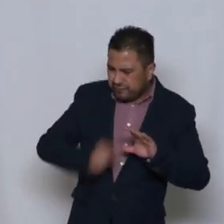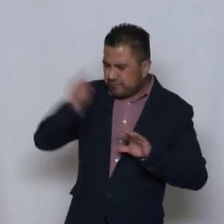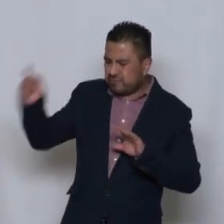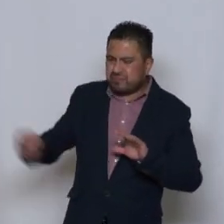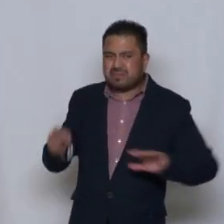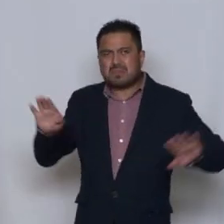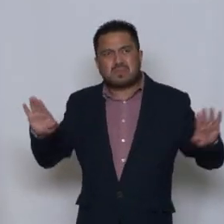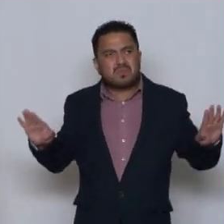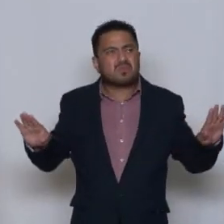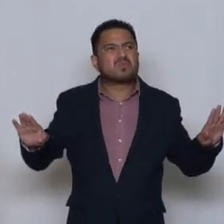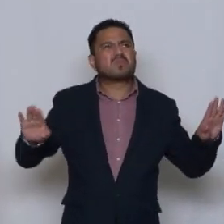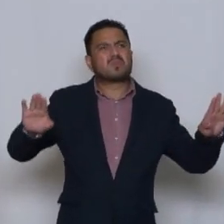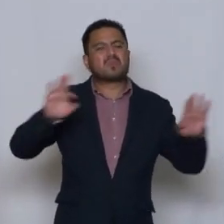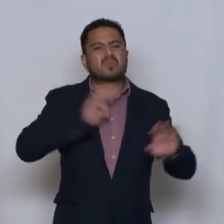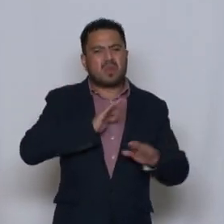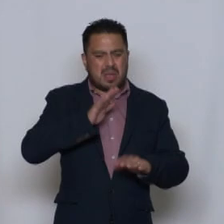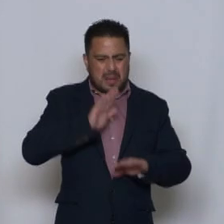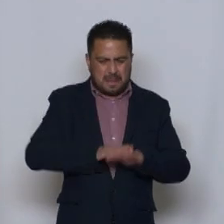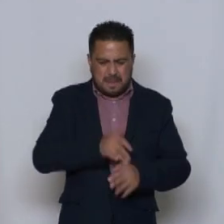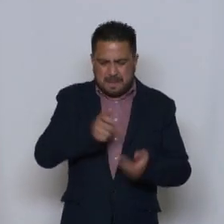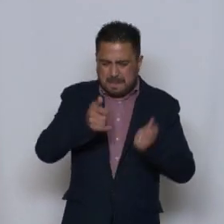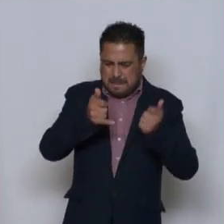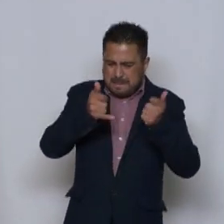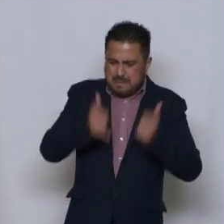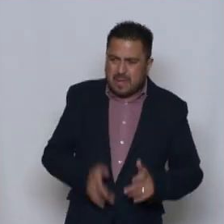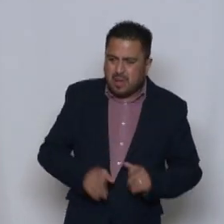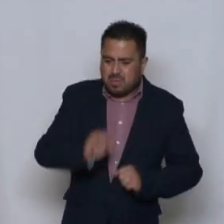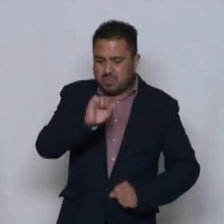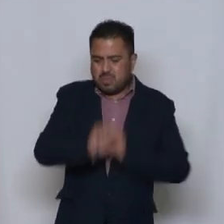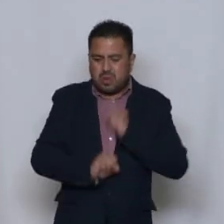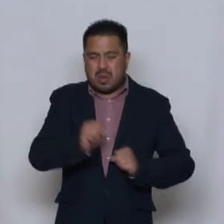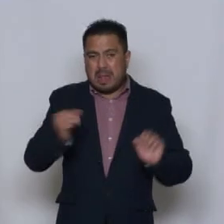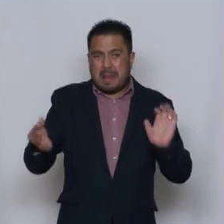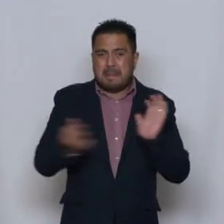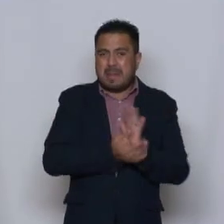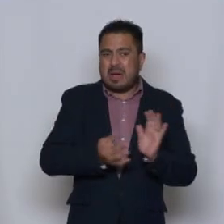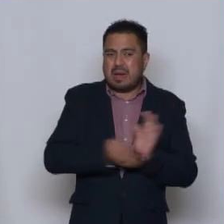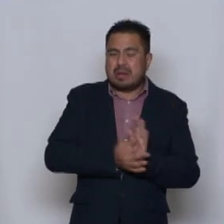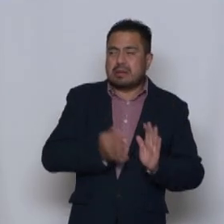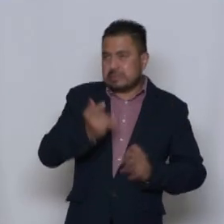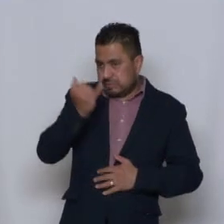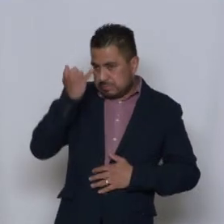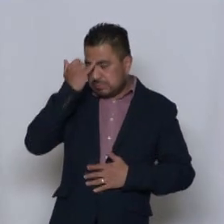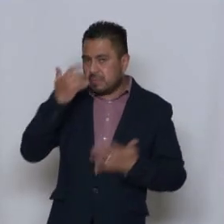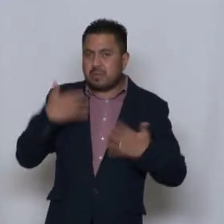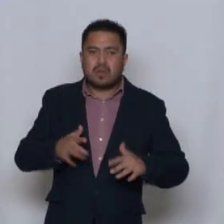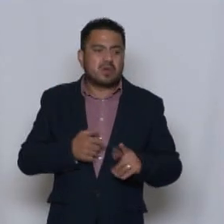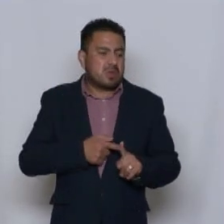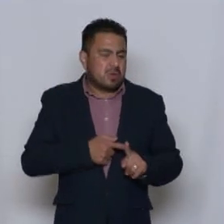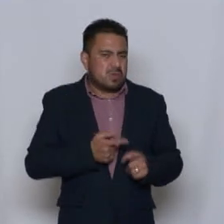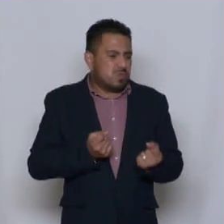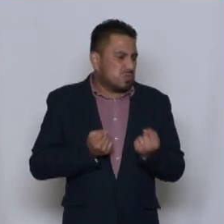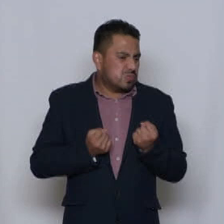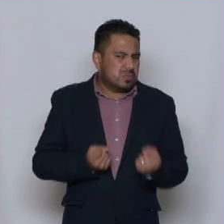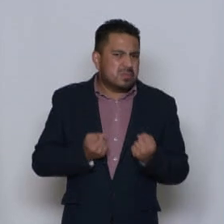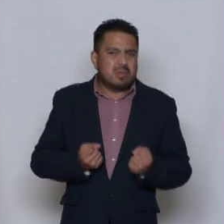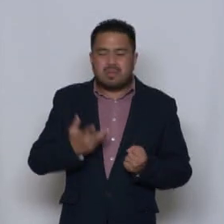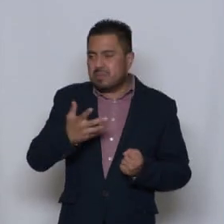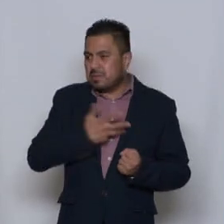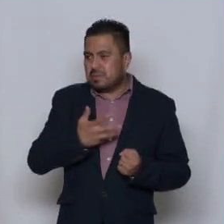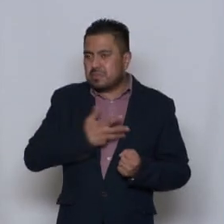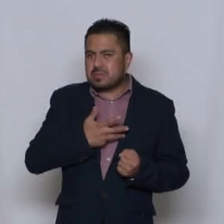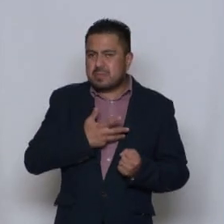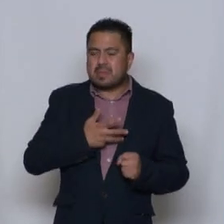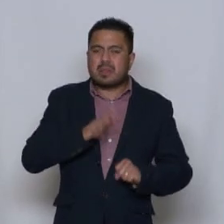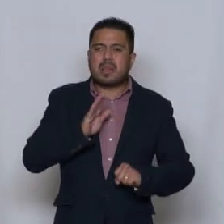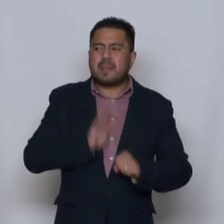eso puedan levantar el propio peso de un motor, por ejemplo, que es metálico. Entonces, hay una eficiencia